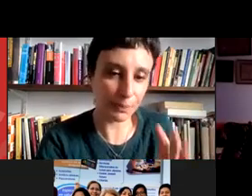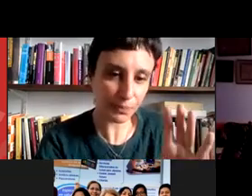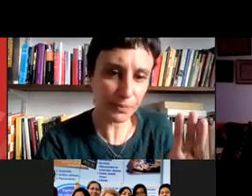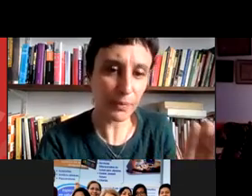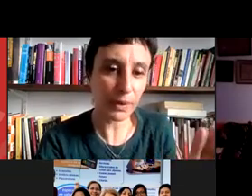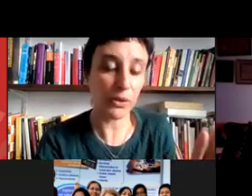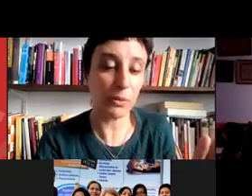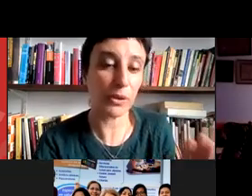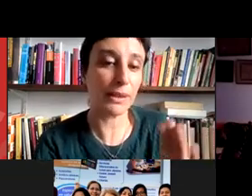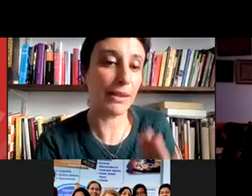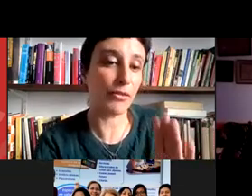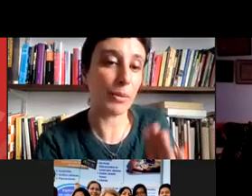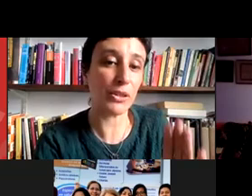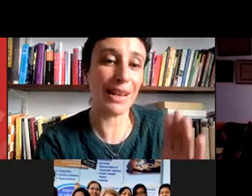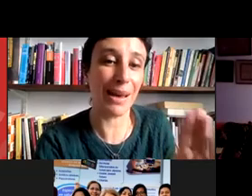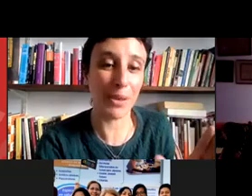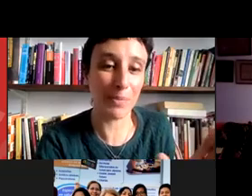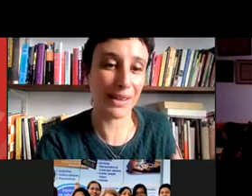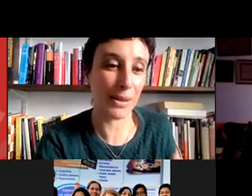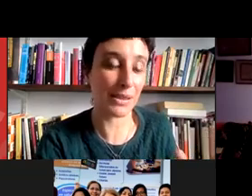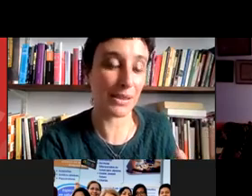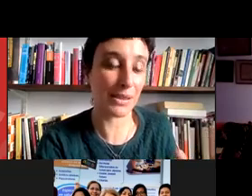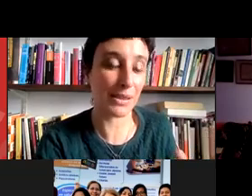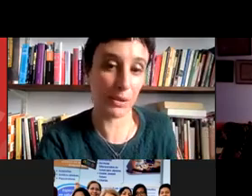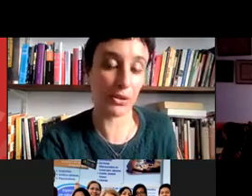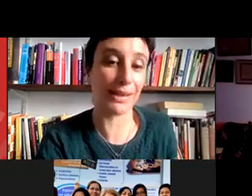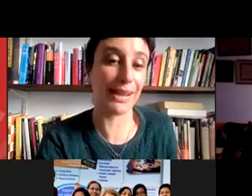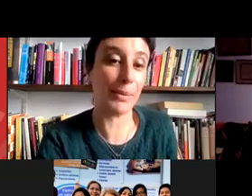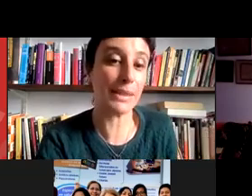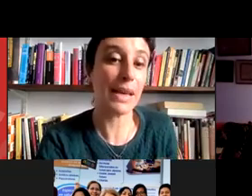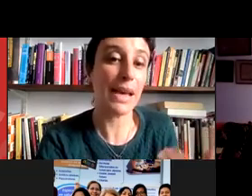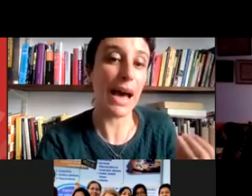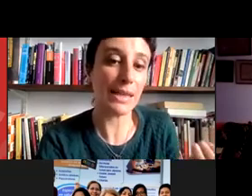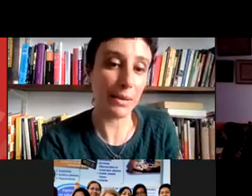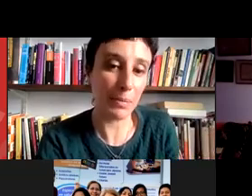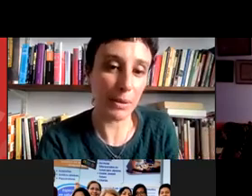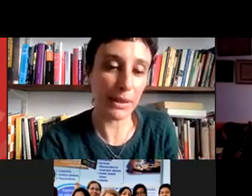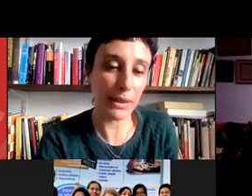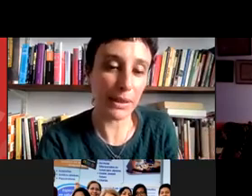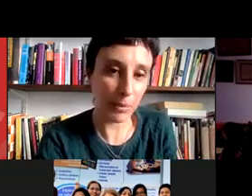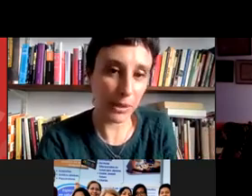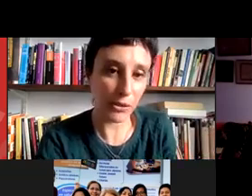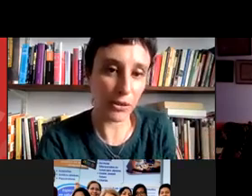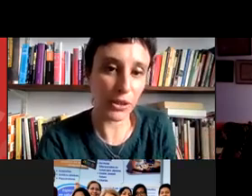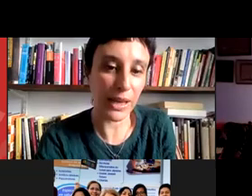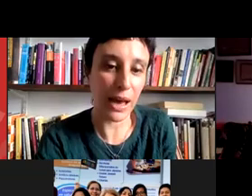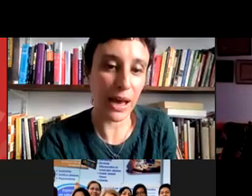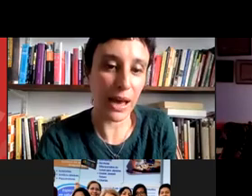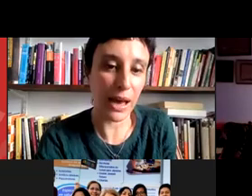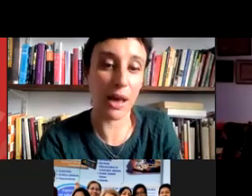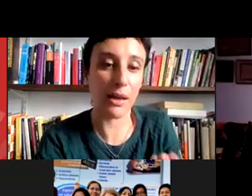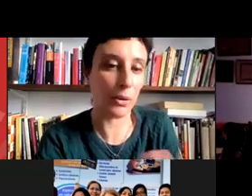porque esto es importante, la información es la misma que debe recibir cualquier persona. Tal vez haya que implementar alguna